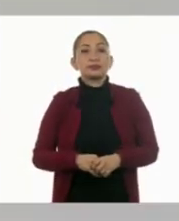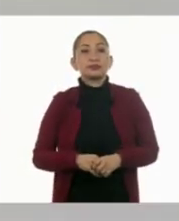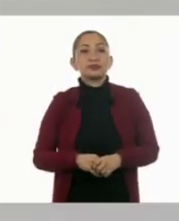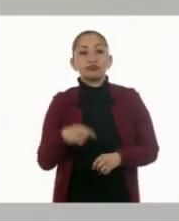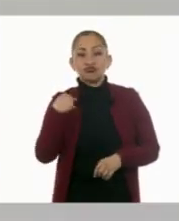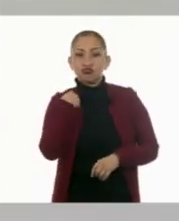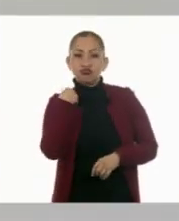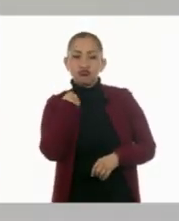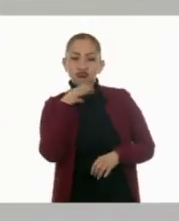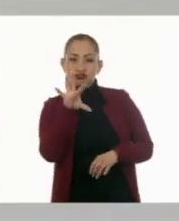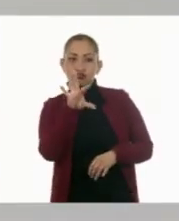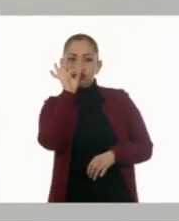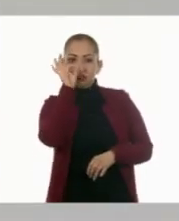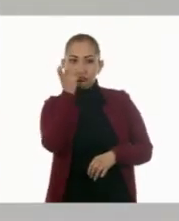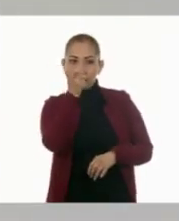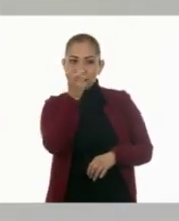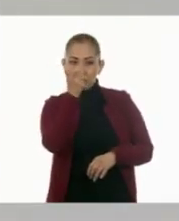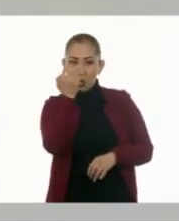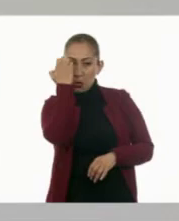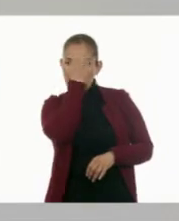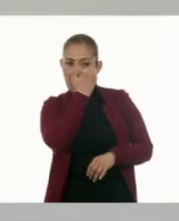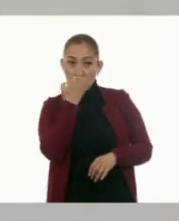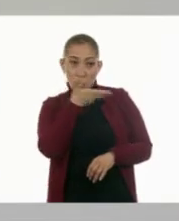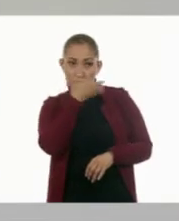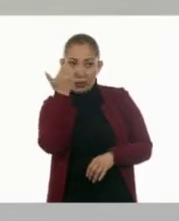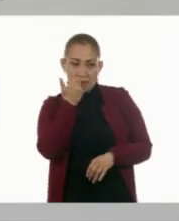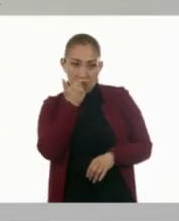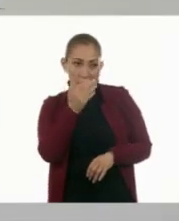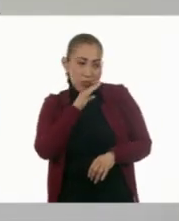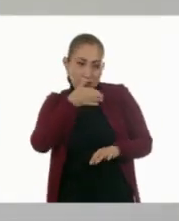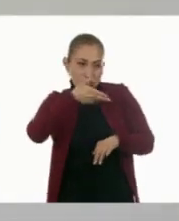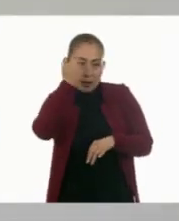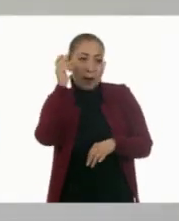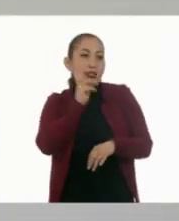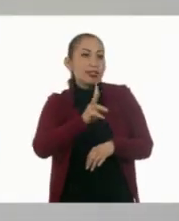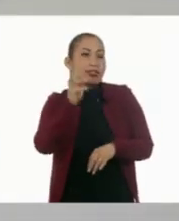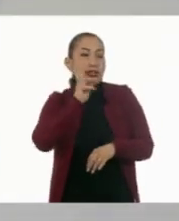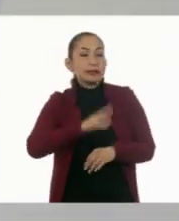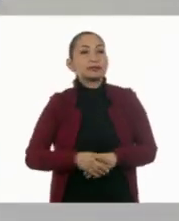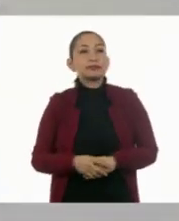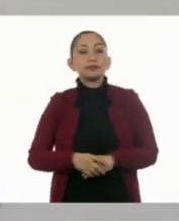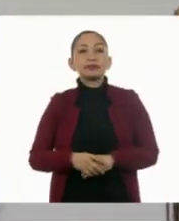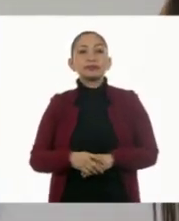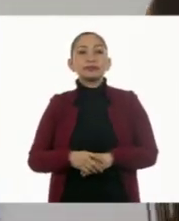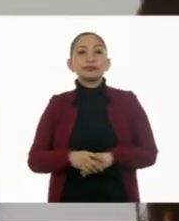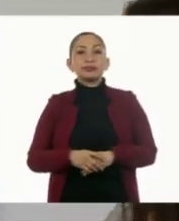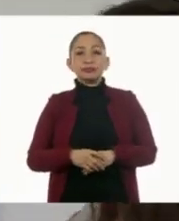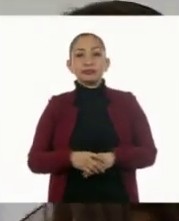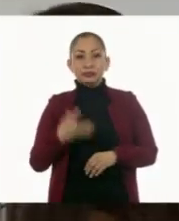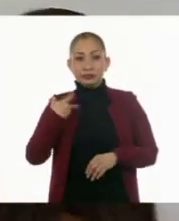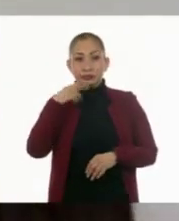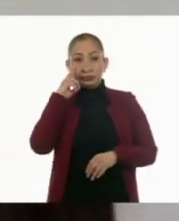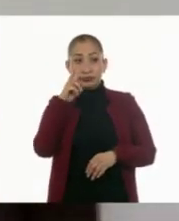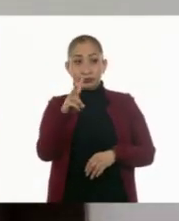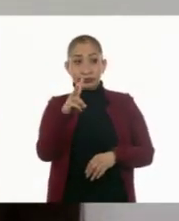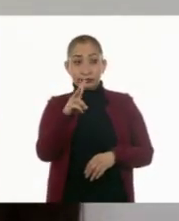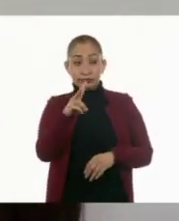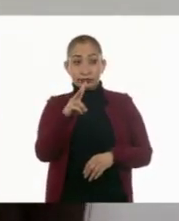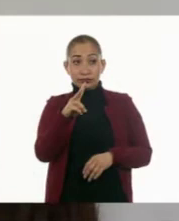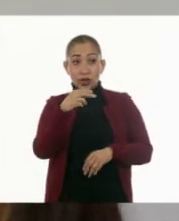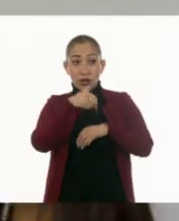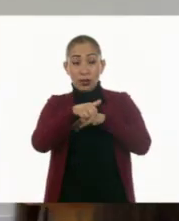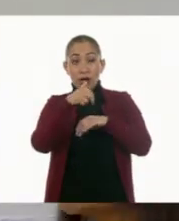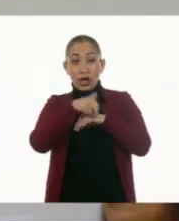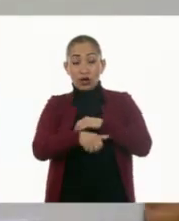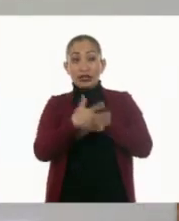voy a elegir el siguiente criterio, que no sé si sea el correcto, pero podemos probar. Estoy viendo que nuestro